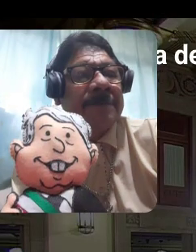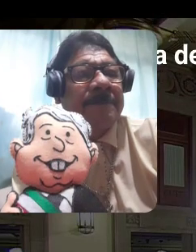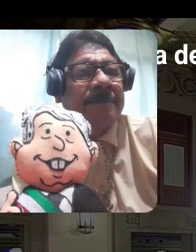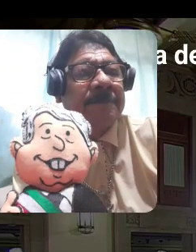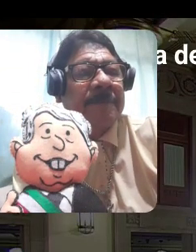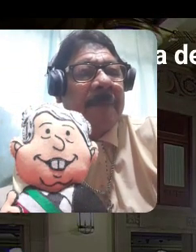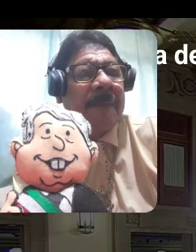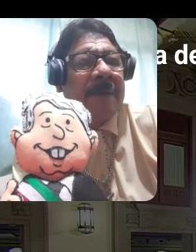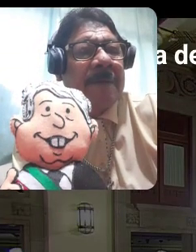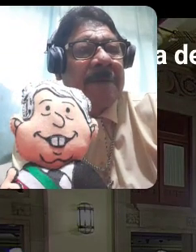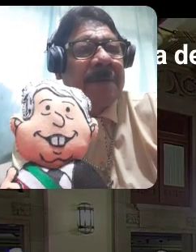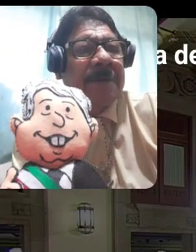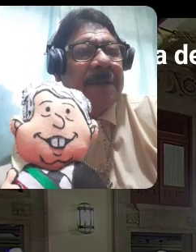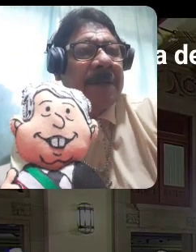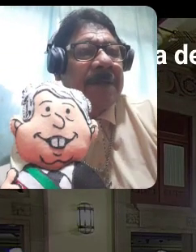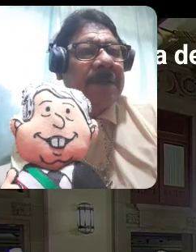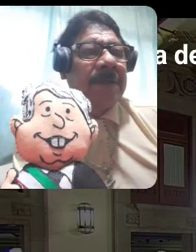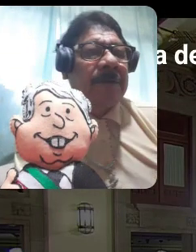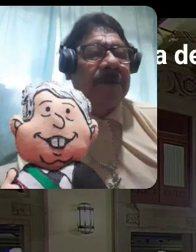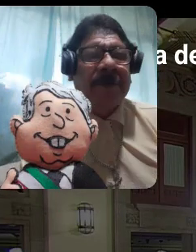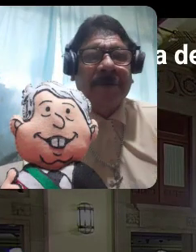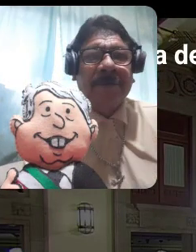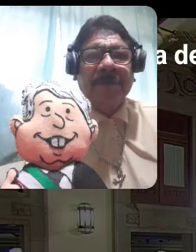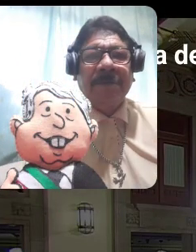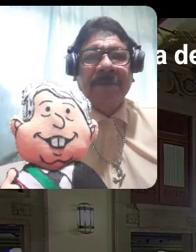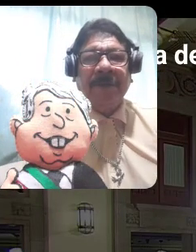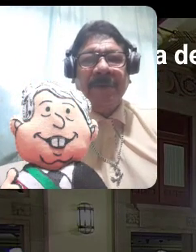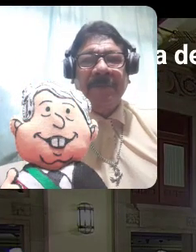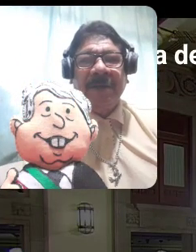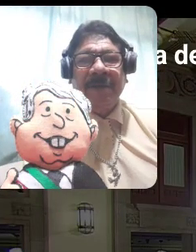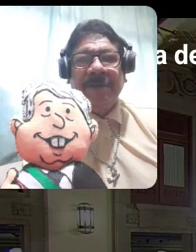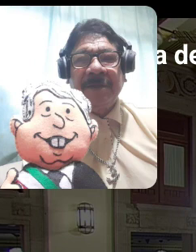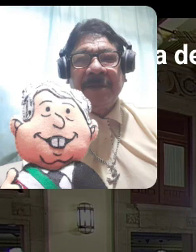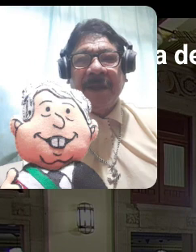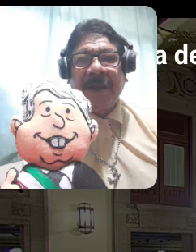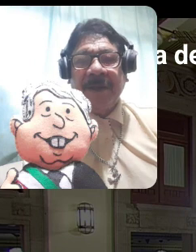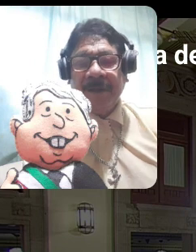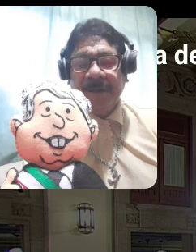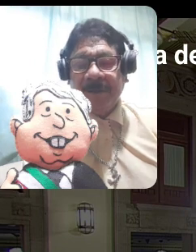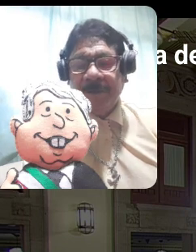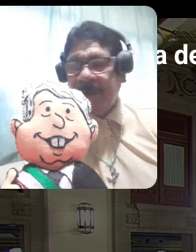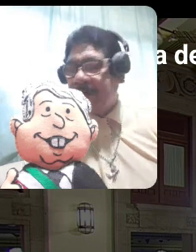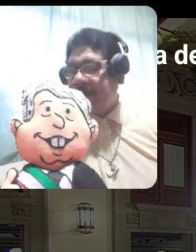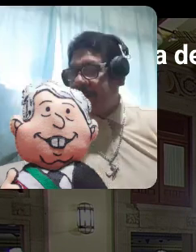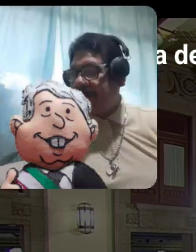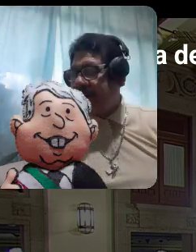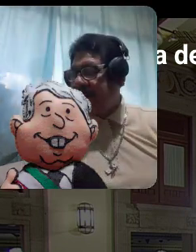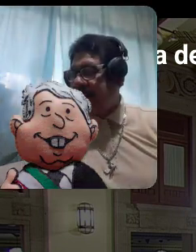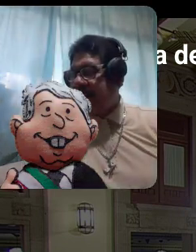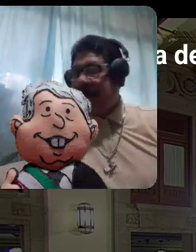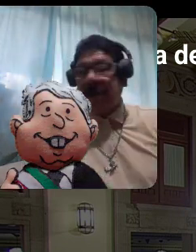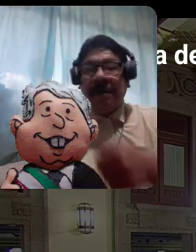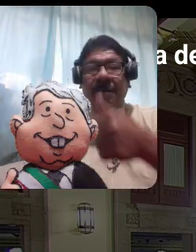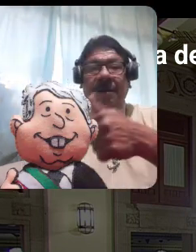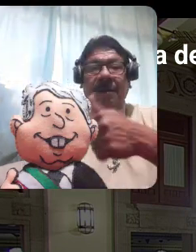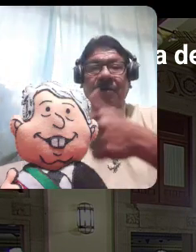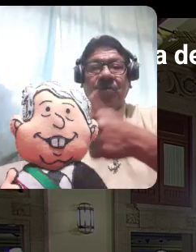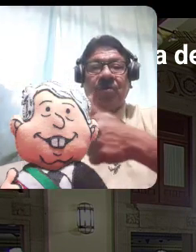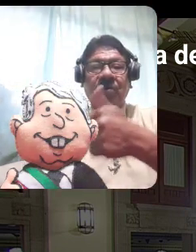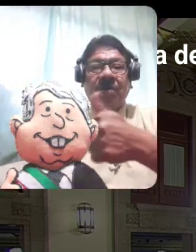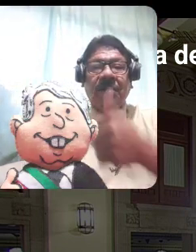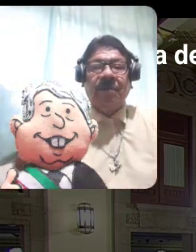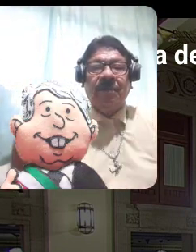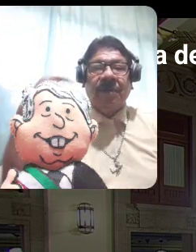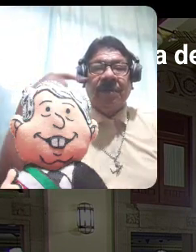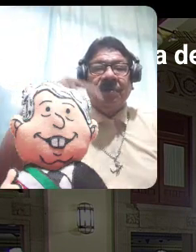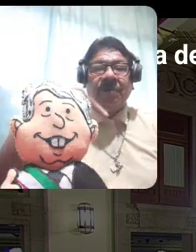Días. Buenos días a todos, sean bienvenidos a este canal de YouTube de la